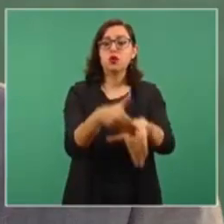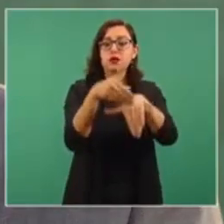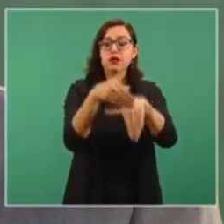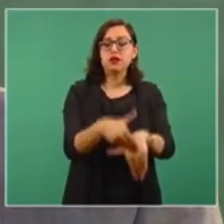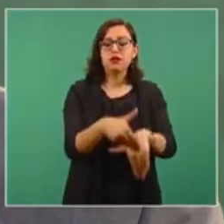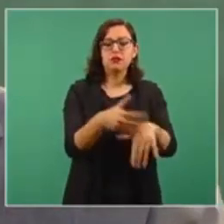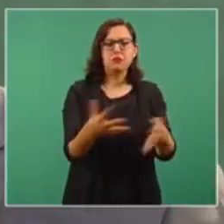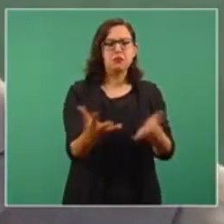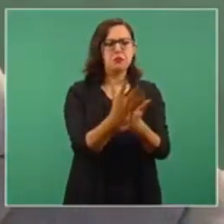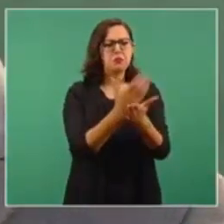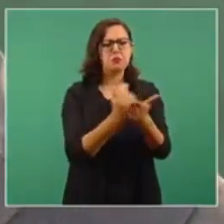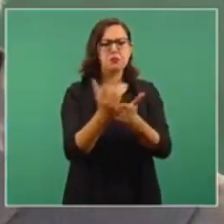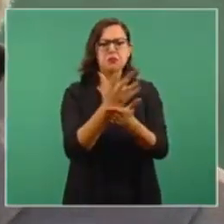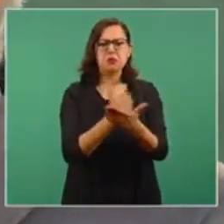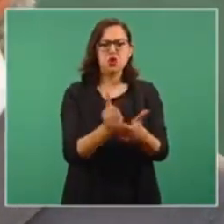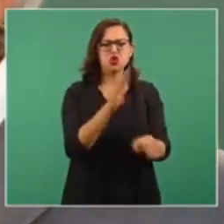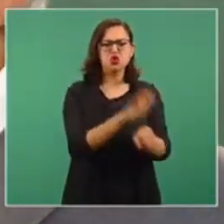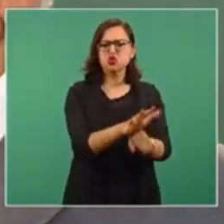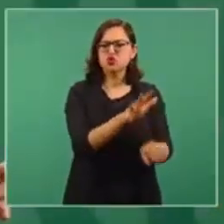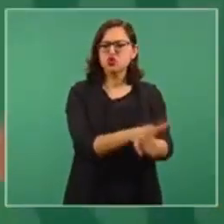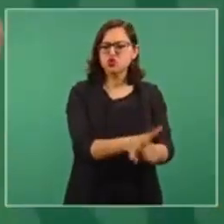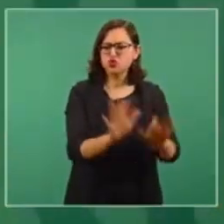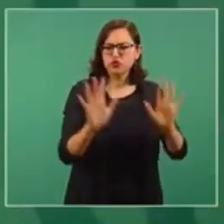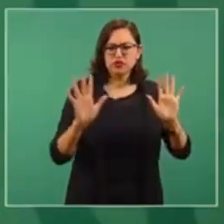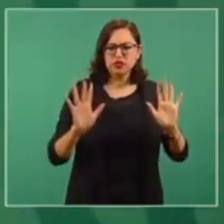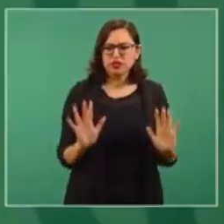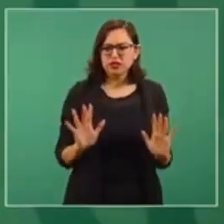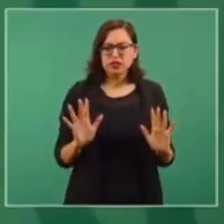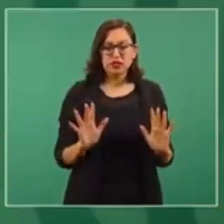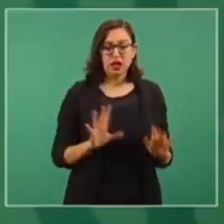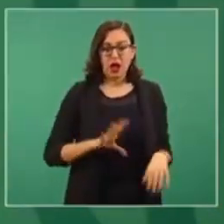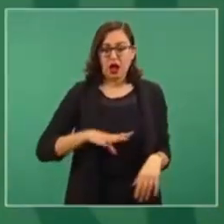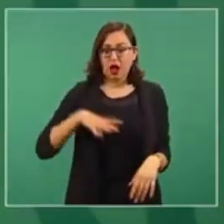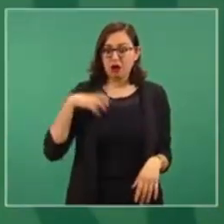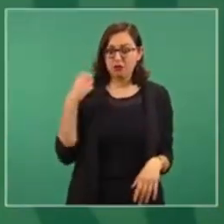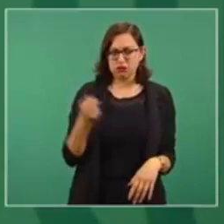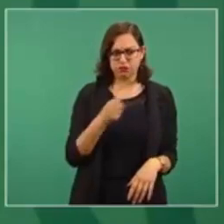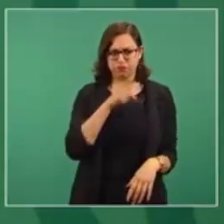La vez pasada decía yo que es quitar las aristas